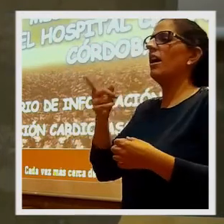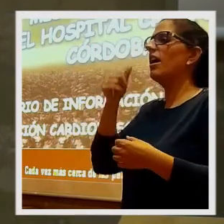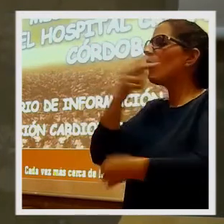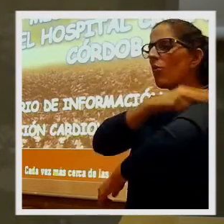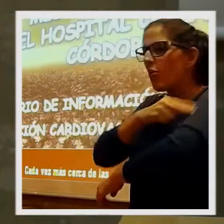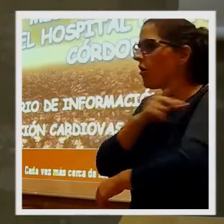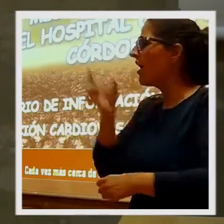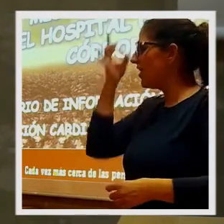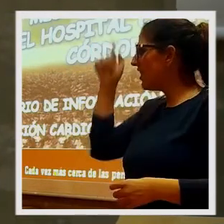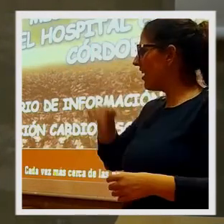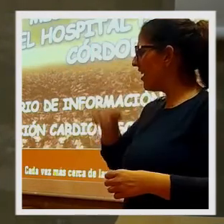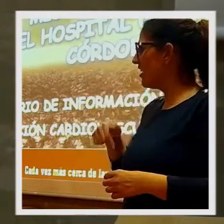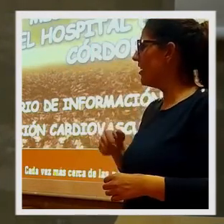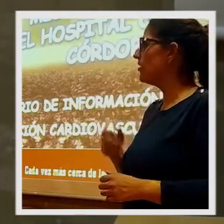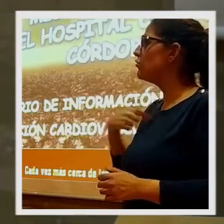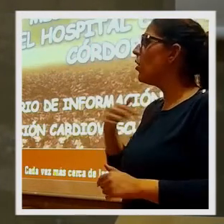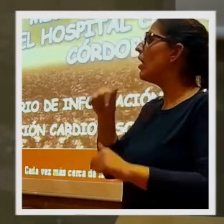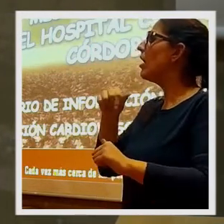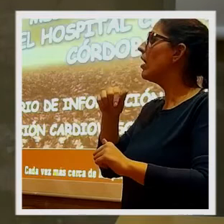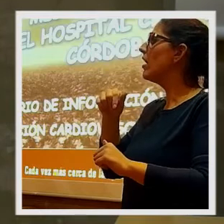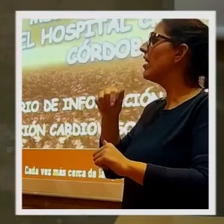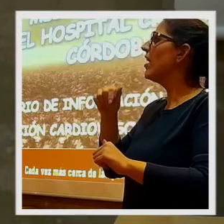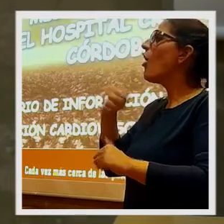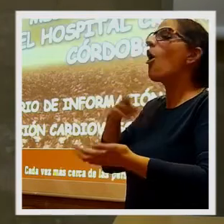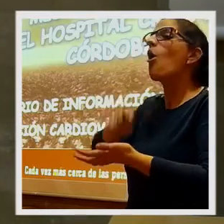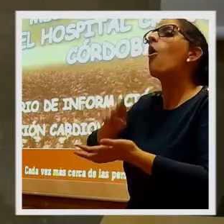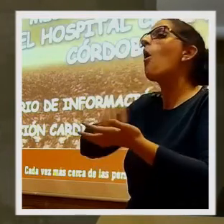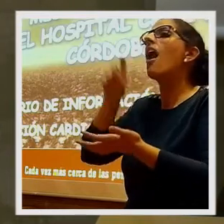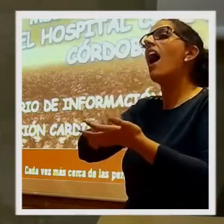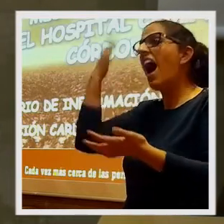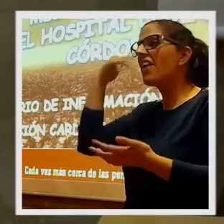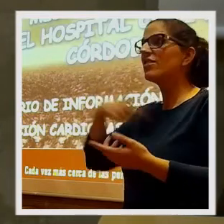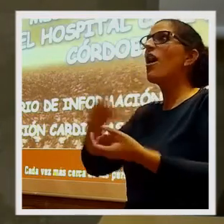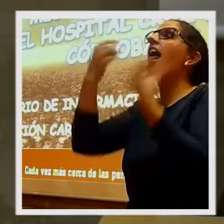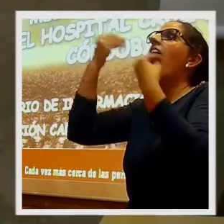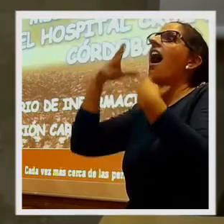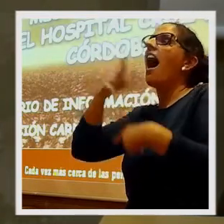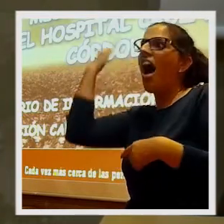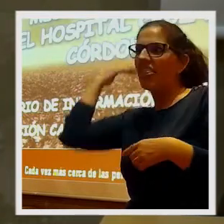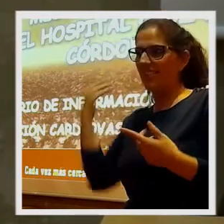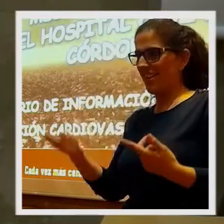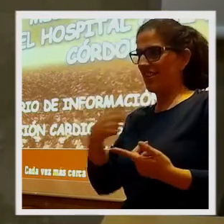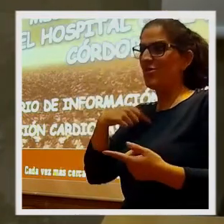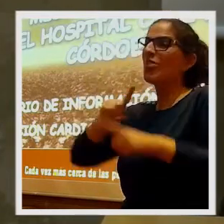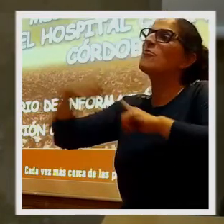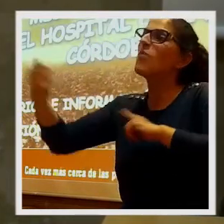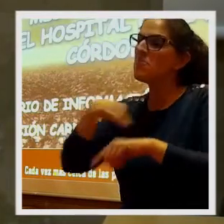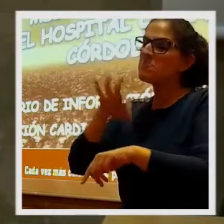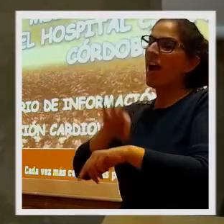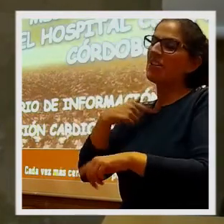esta brillante idea, que ojalá hubiera sido un año antes, que yo me hubiera enterado de todo lo que me estoy enterando aquí. Pero bueno,